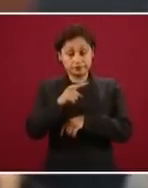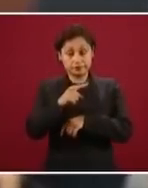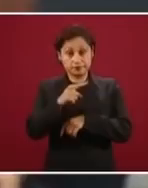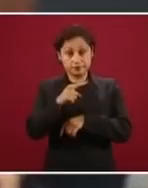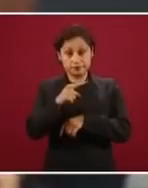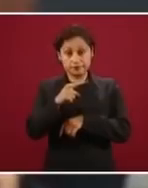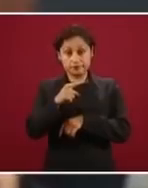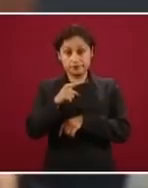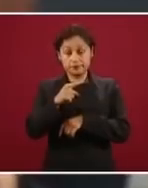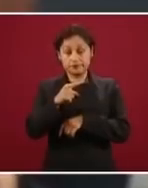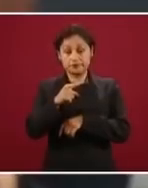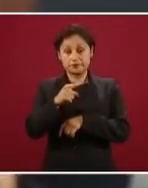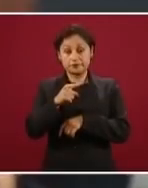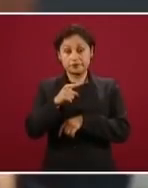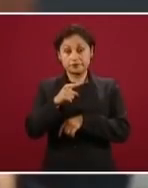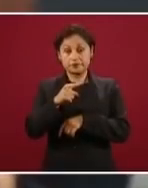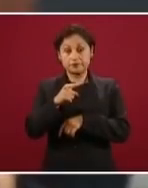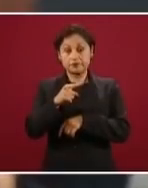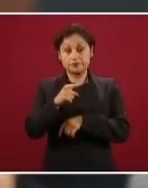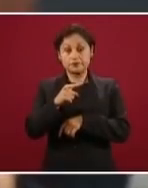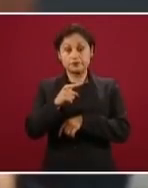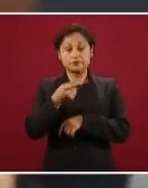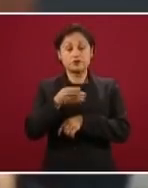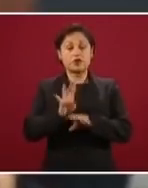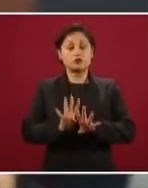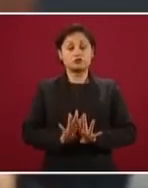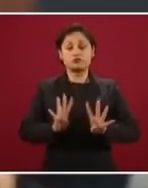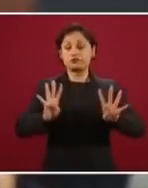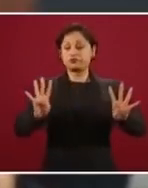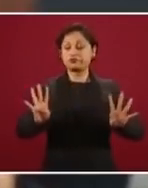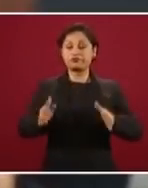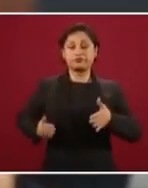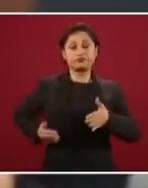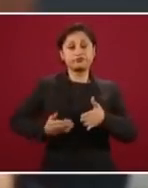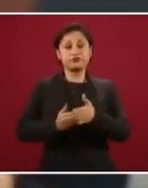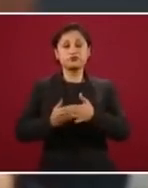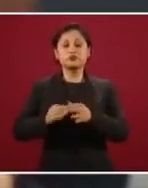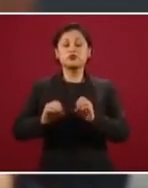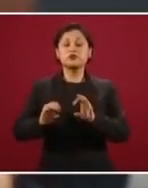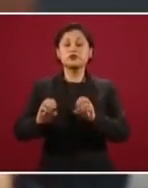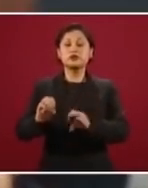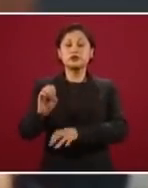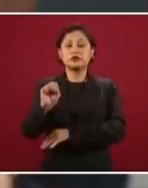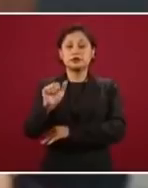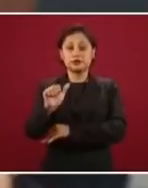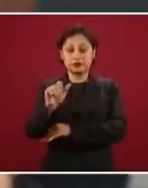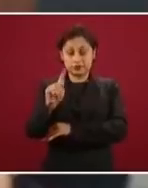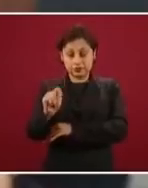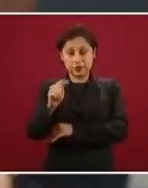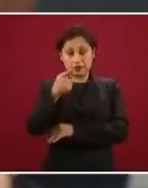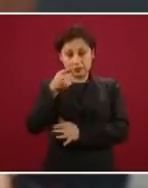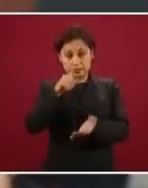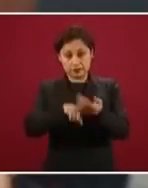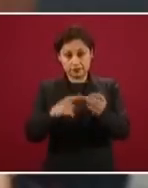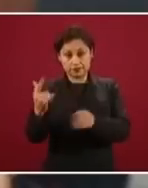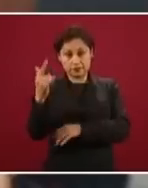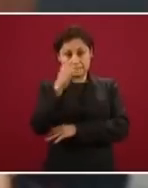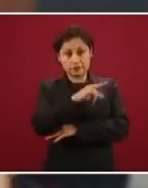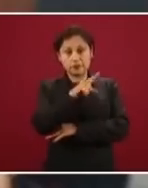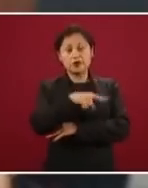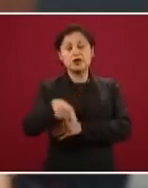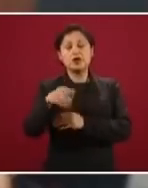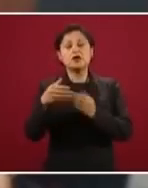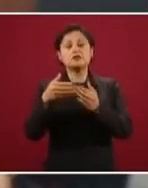se pararon bloquearon las instalaciones del sat de las presencias export arios y pretendían parar el puerto